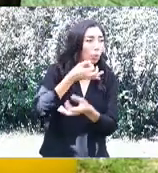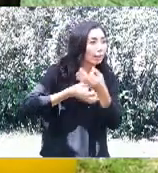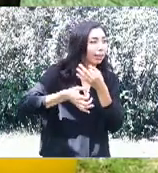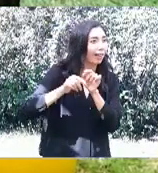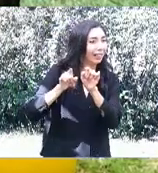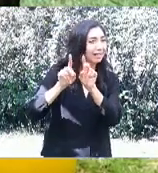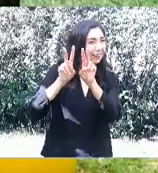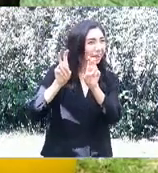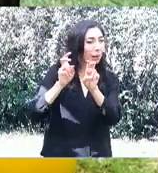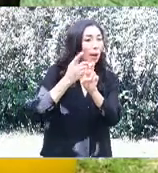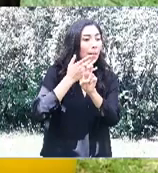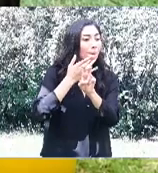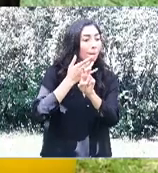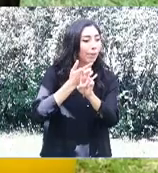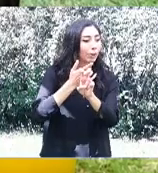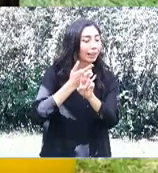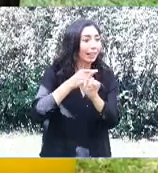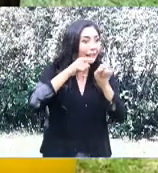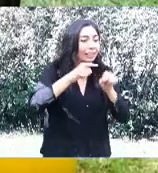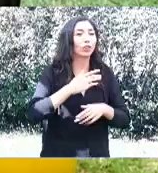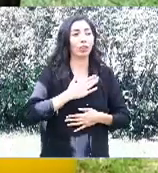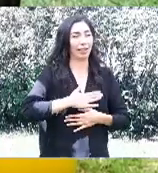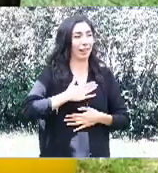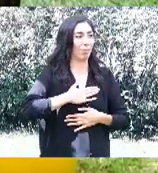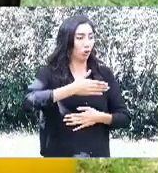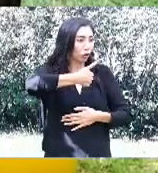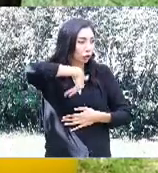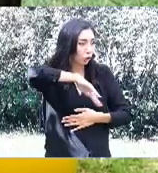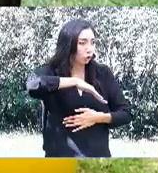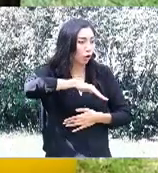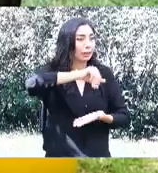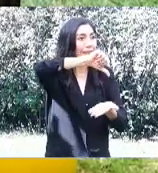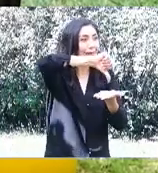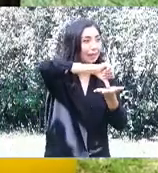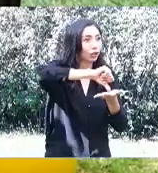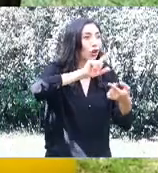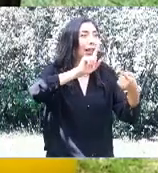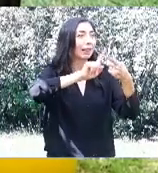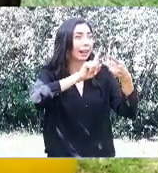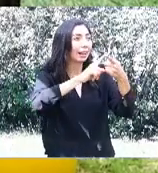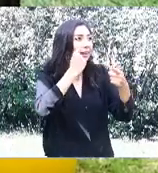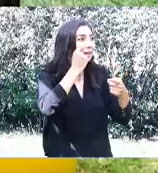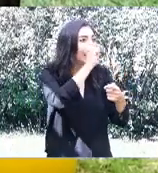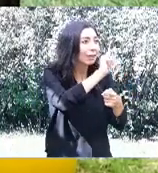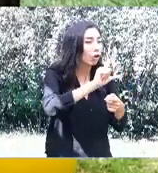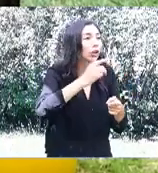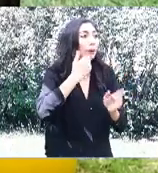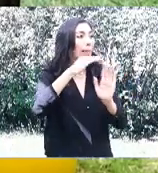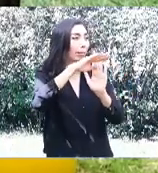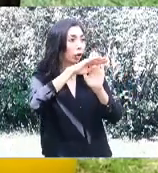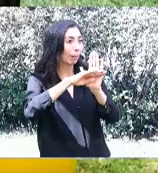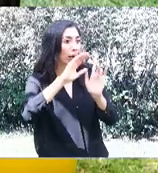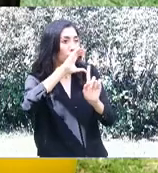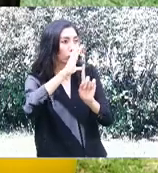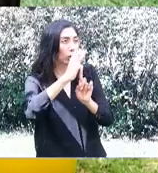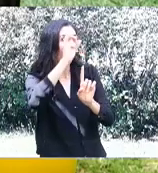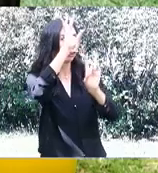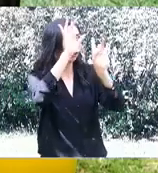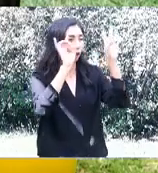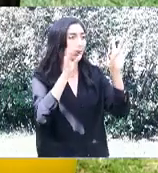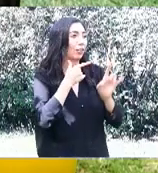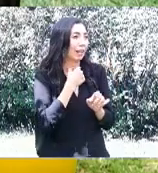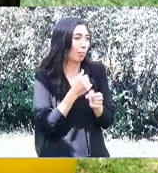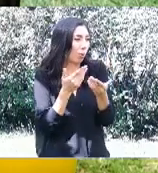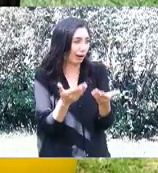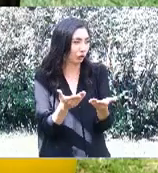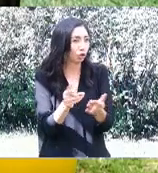porque precisamente estos puentes es lo que buscamos nosotros generar tanto desde el centro interactivo de los conocimientos como en particular desde el programa de cultura astronómica la astronomía no